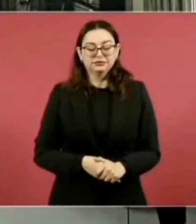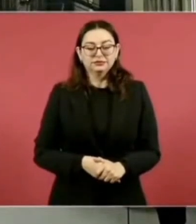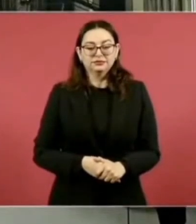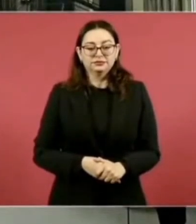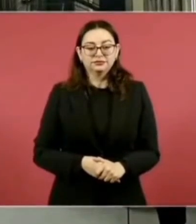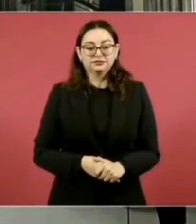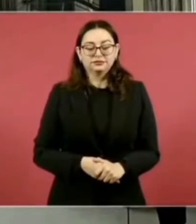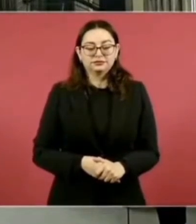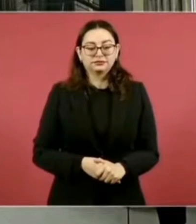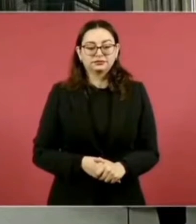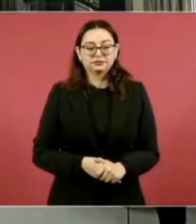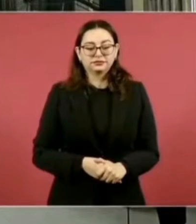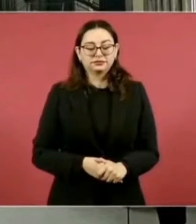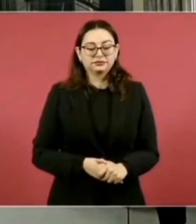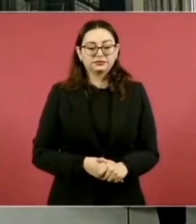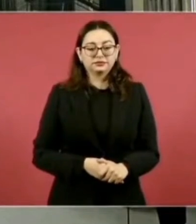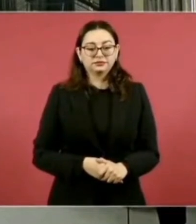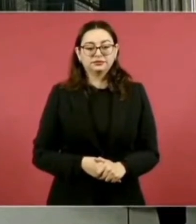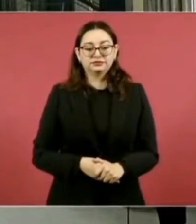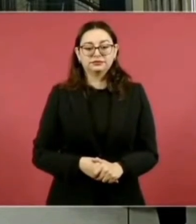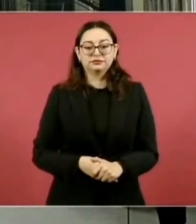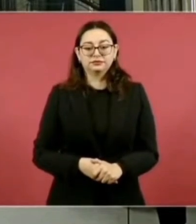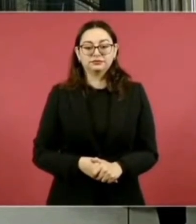Sí, nos ayudan bastante.